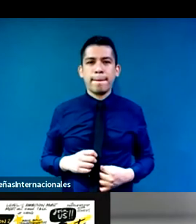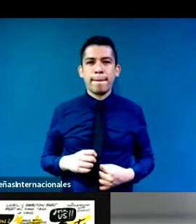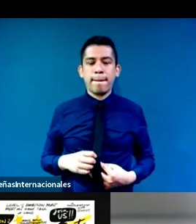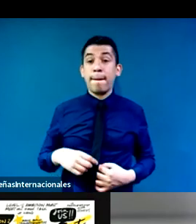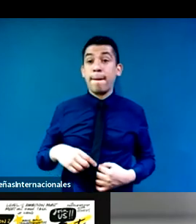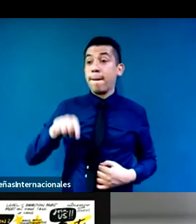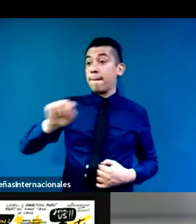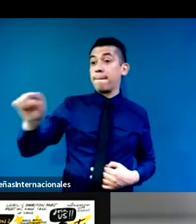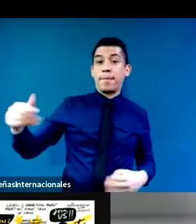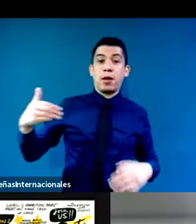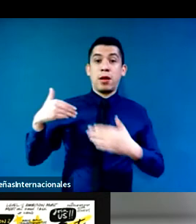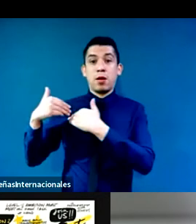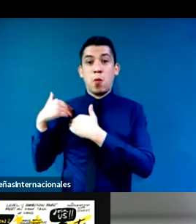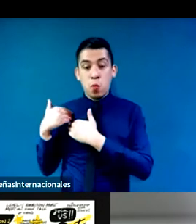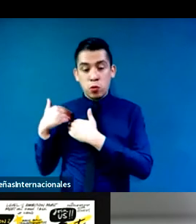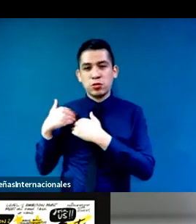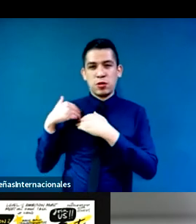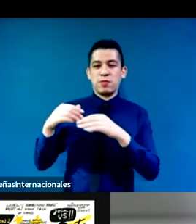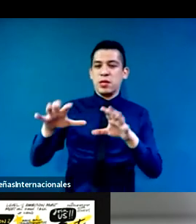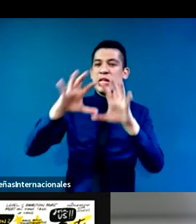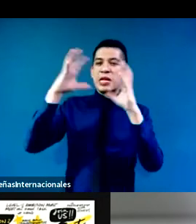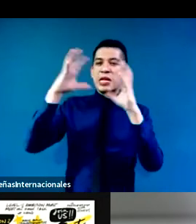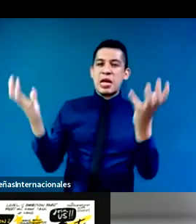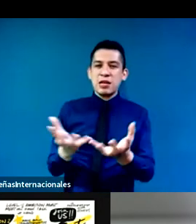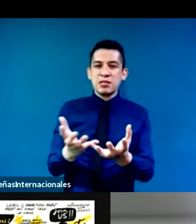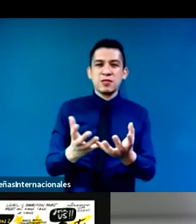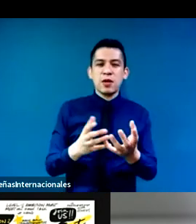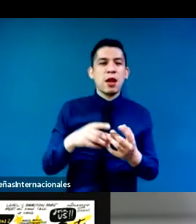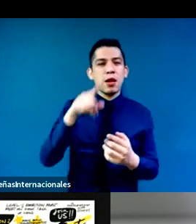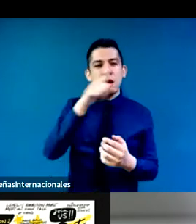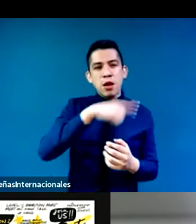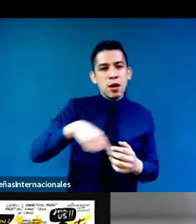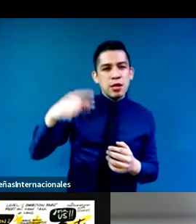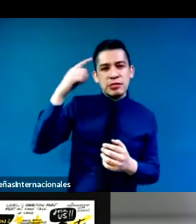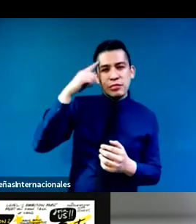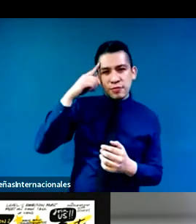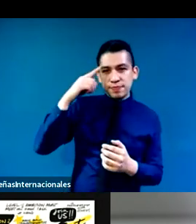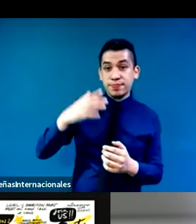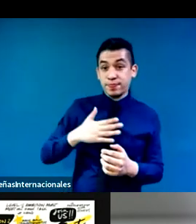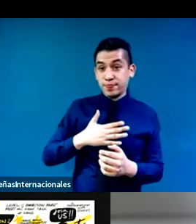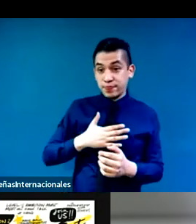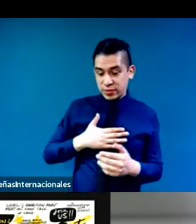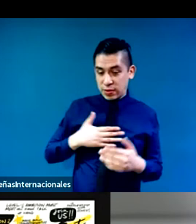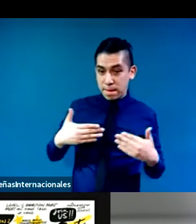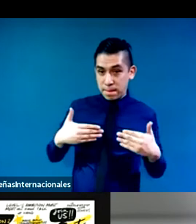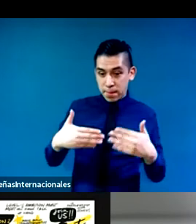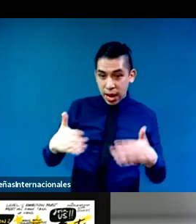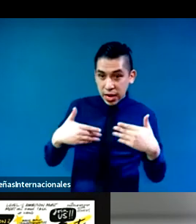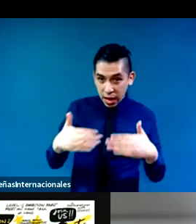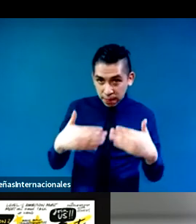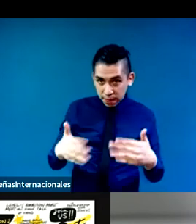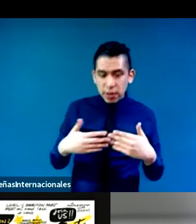acción. Primeramente, les saludo desde mi idioma materno, que es el dulegaya, agradeciendo a la baba y nana por la